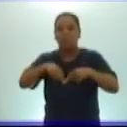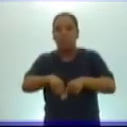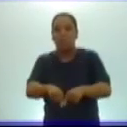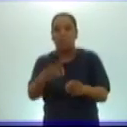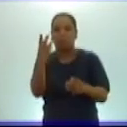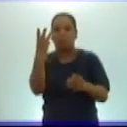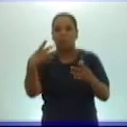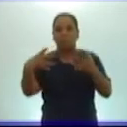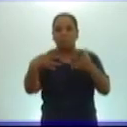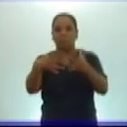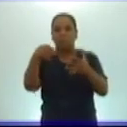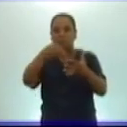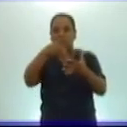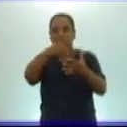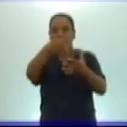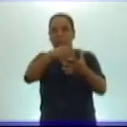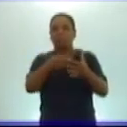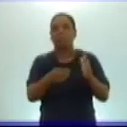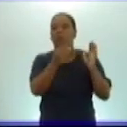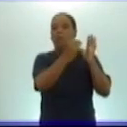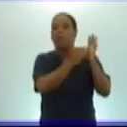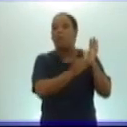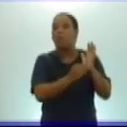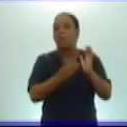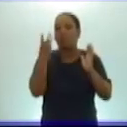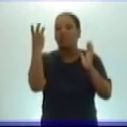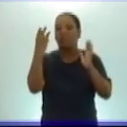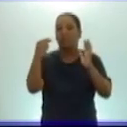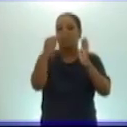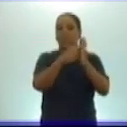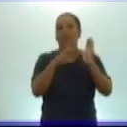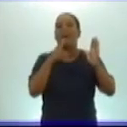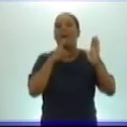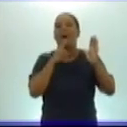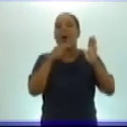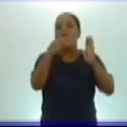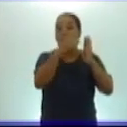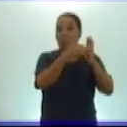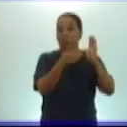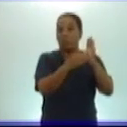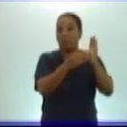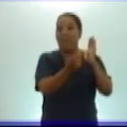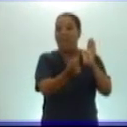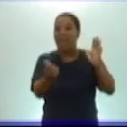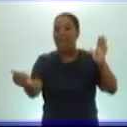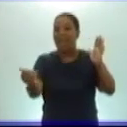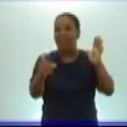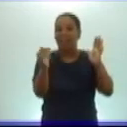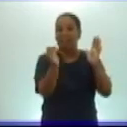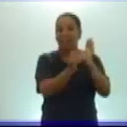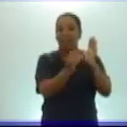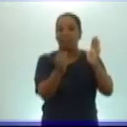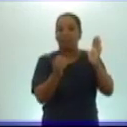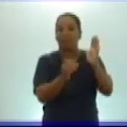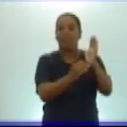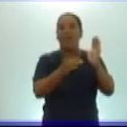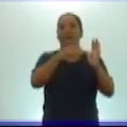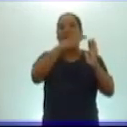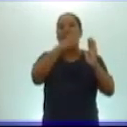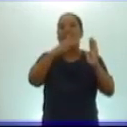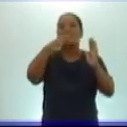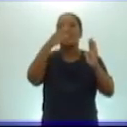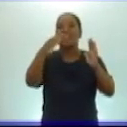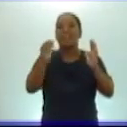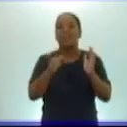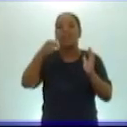la mezcla y separarla. ¿Y qué operaciones realizó y en qué orden? Fíjense que aquí tenemos un ejercicio